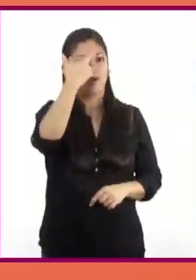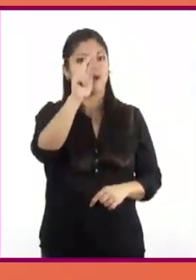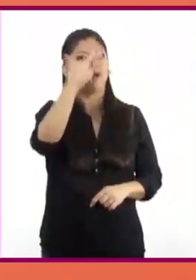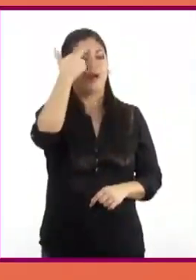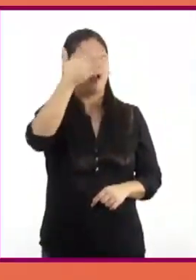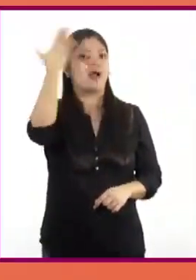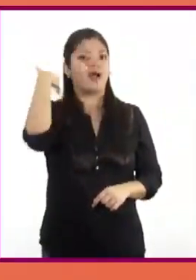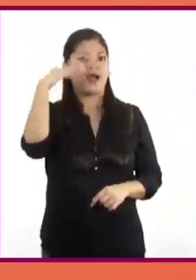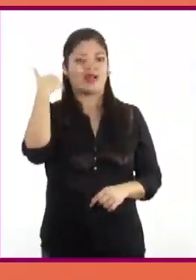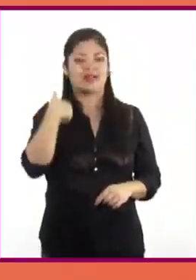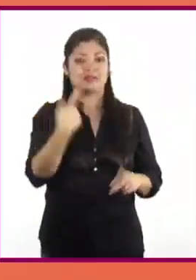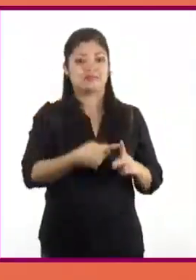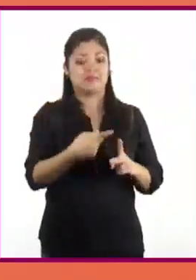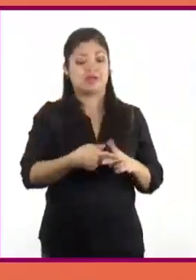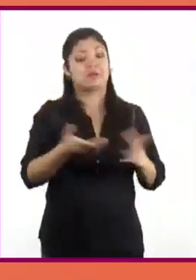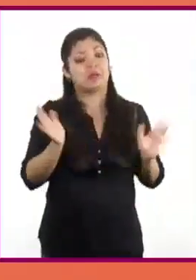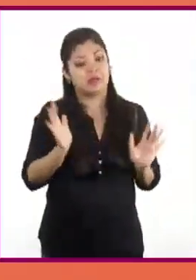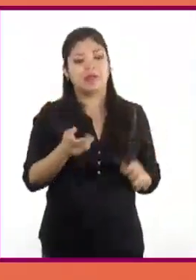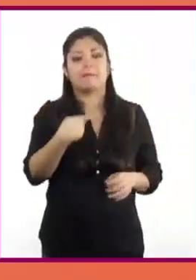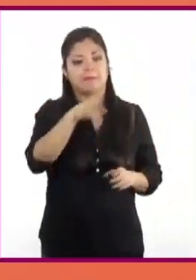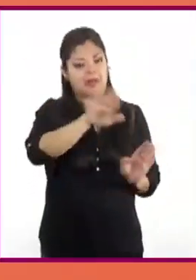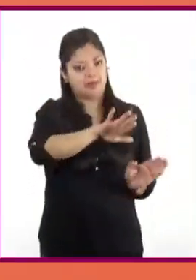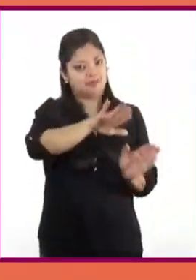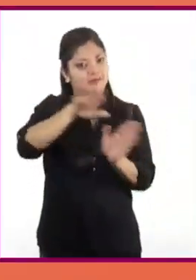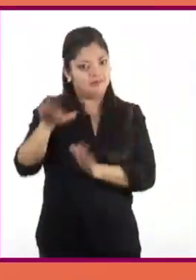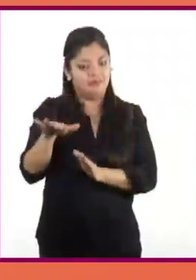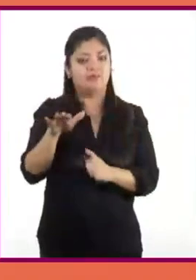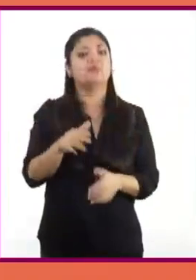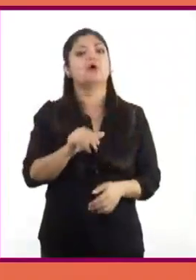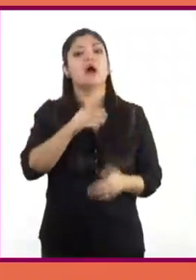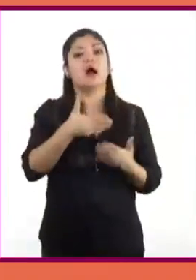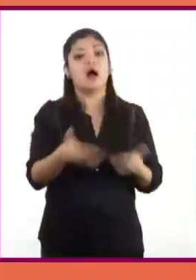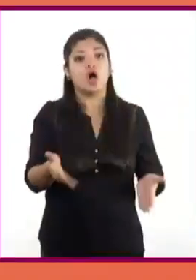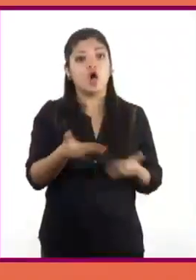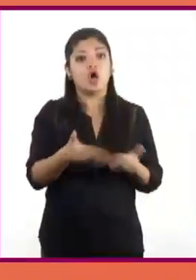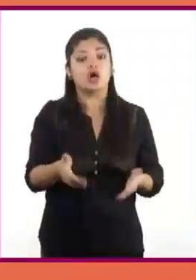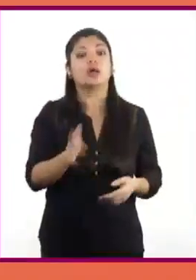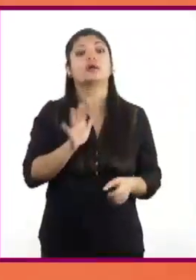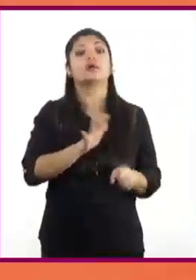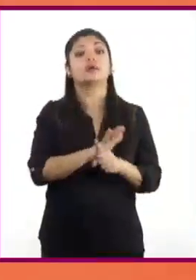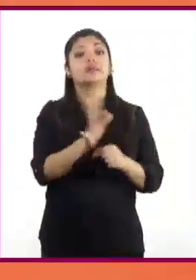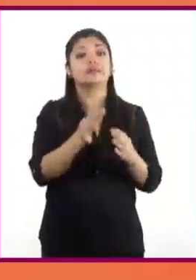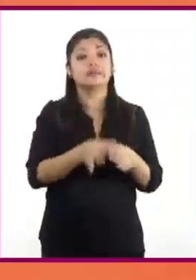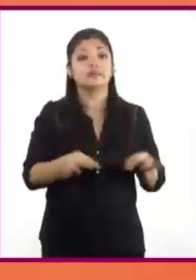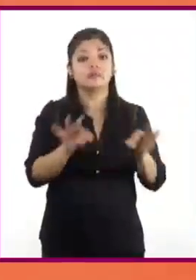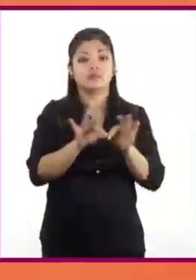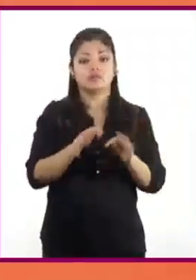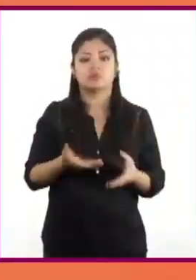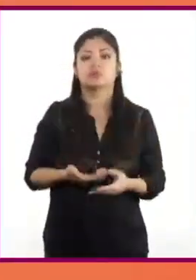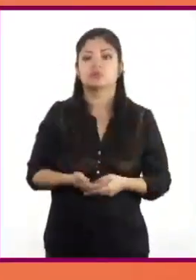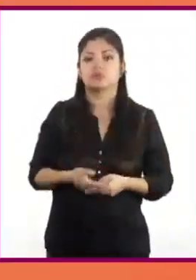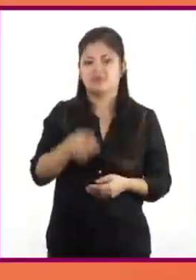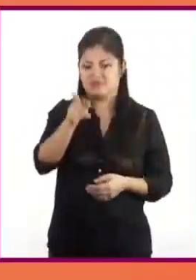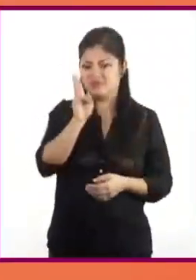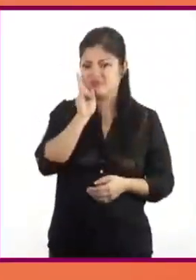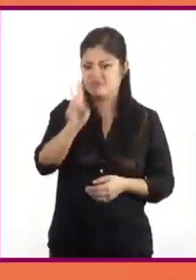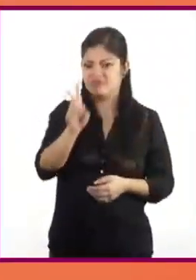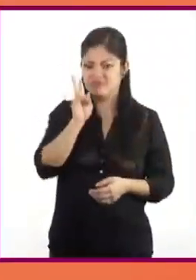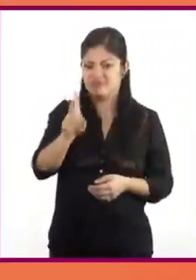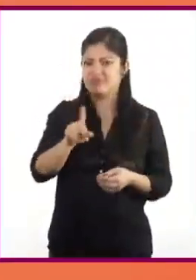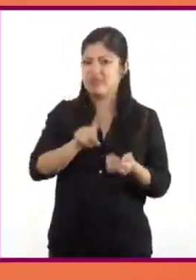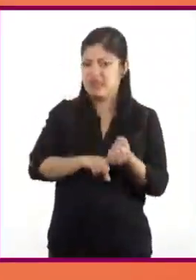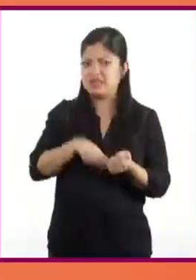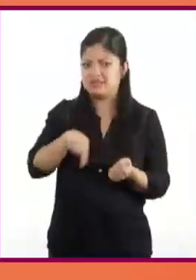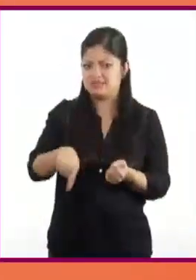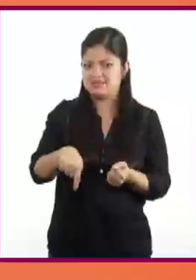de matemáticas, pero bueno, ese es otro tema. Ha llegado un momento muy importante. Como han visto a lo largo de